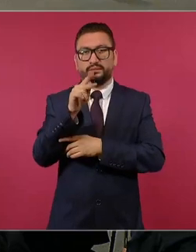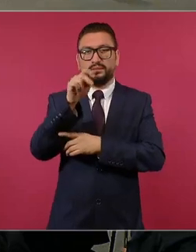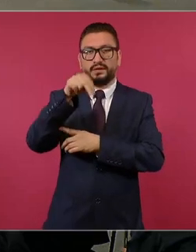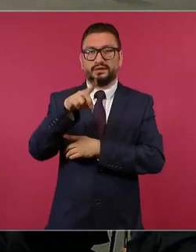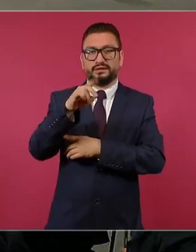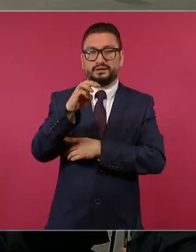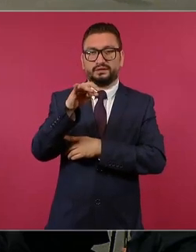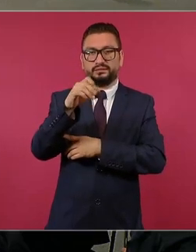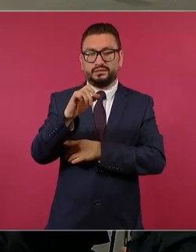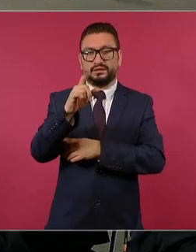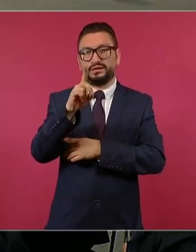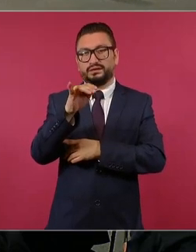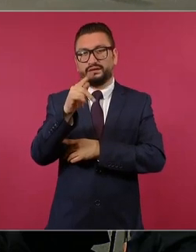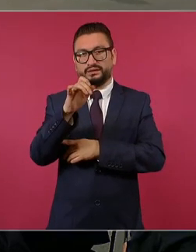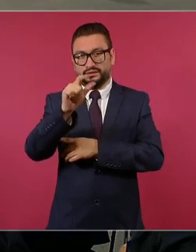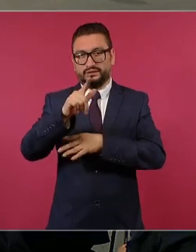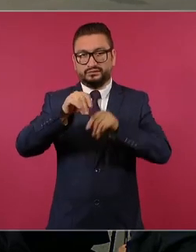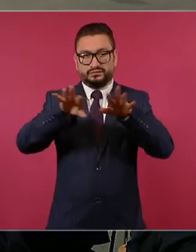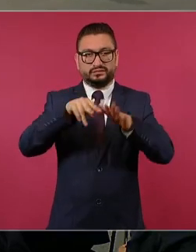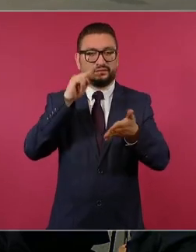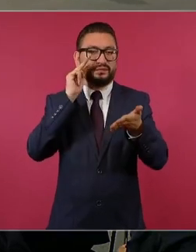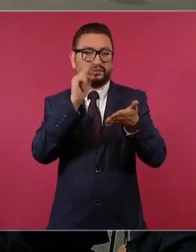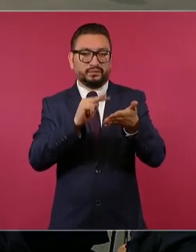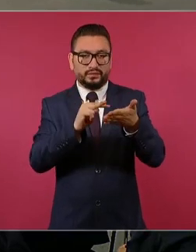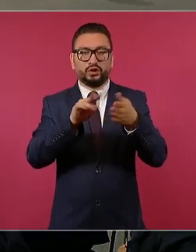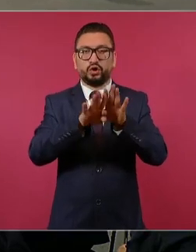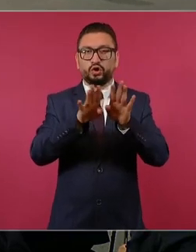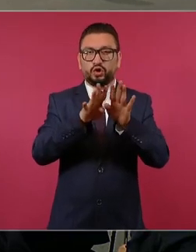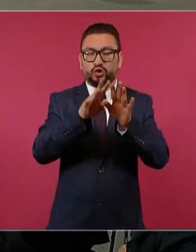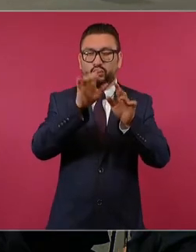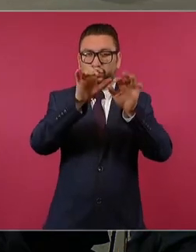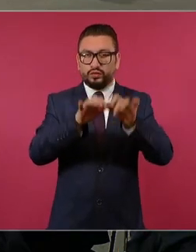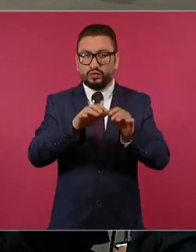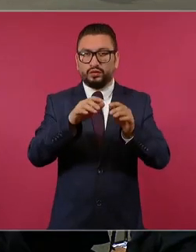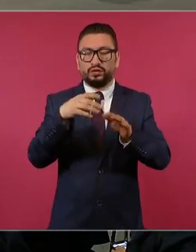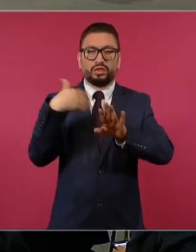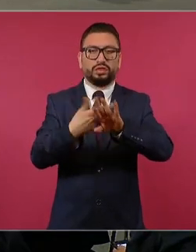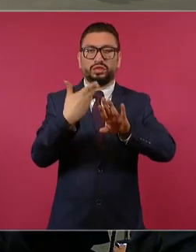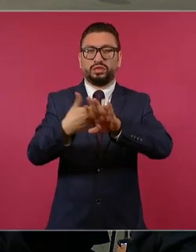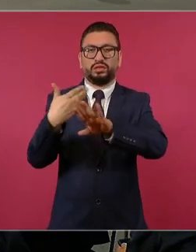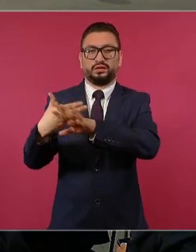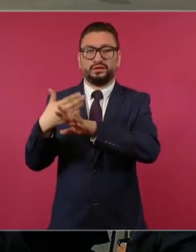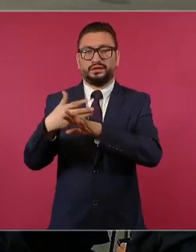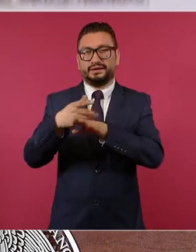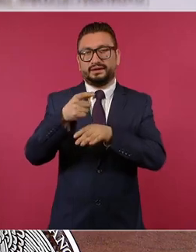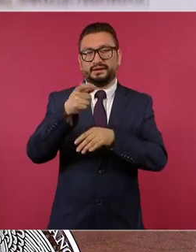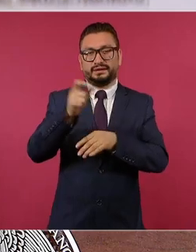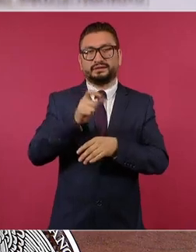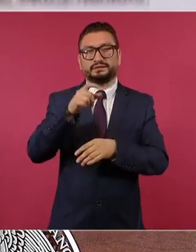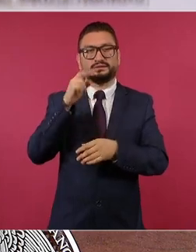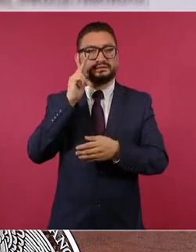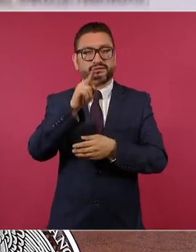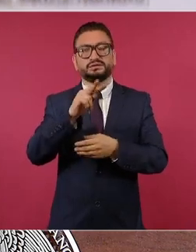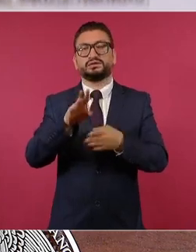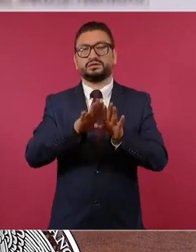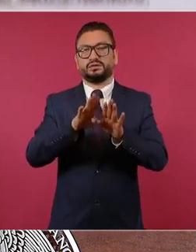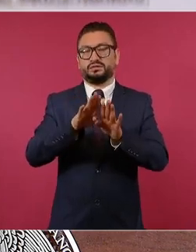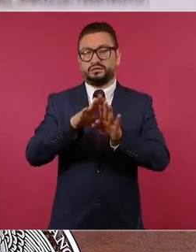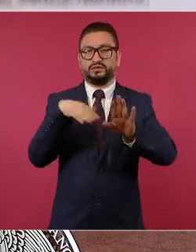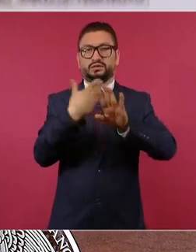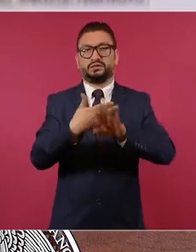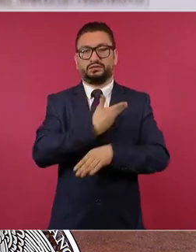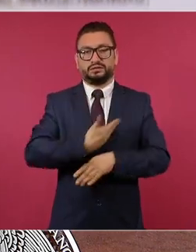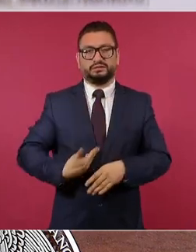Digital. Aquí vemos la nube de la conversación sobre AMLO en los ataques en X. Contra el presidente